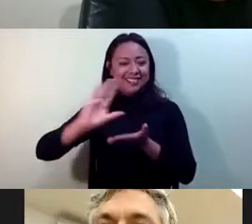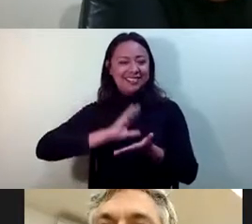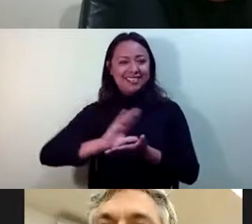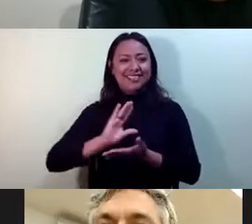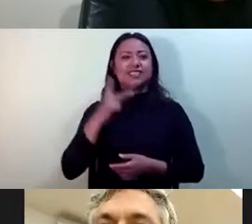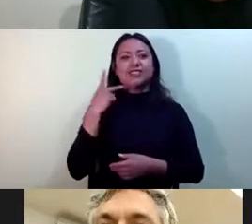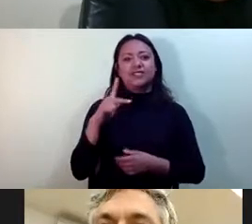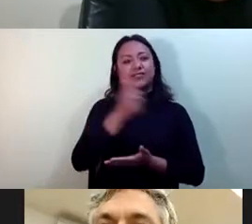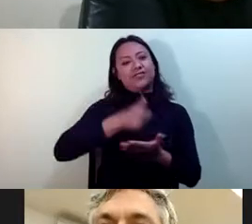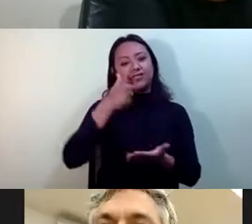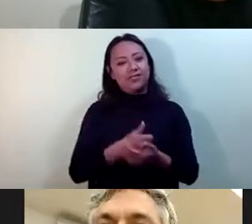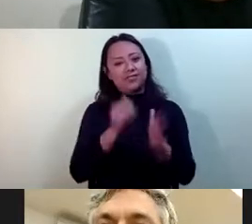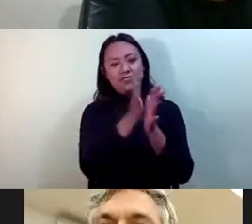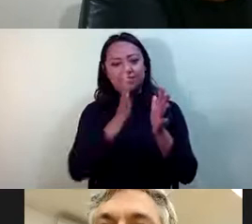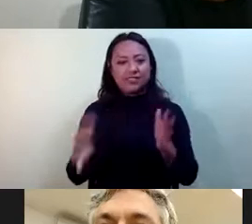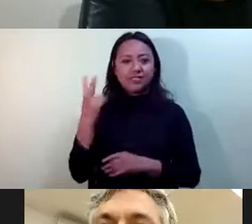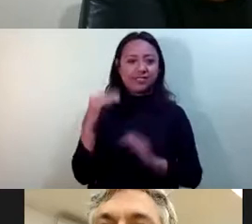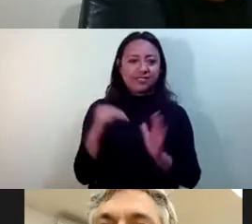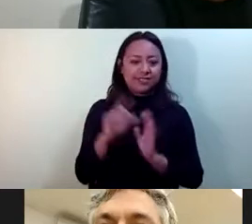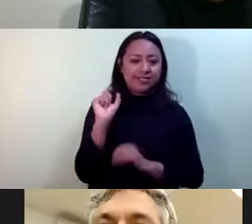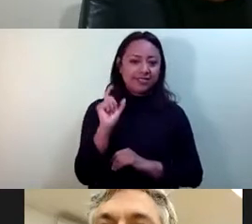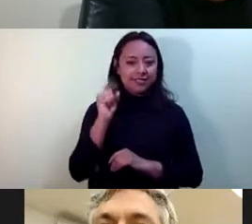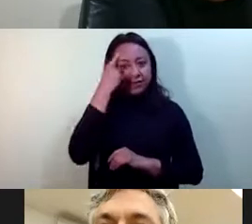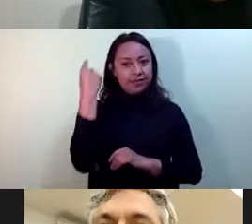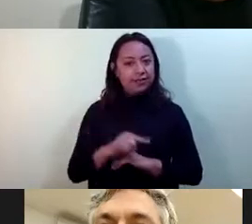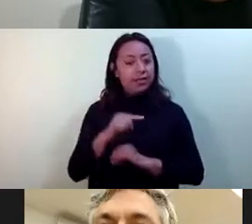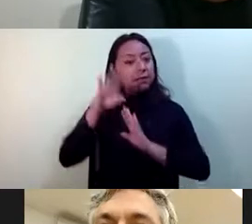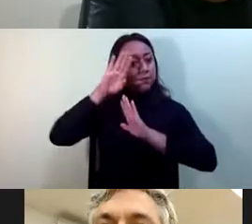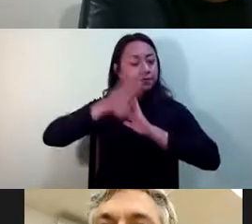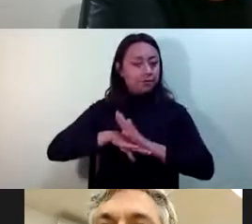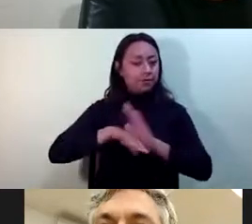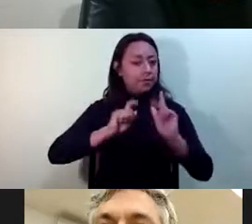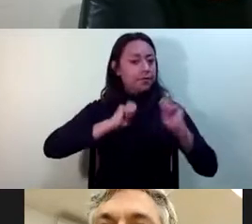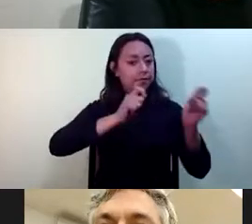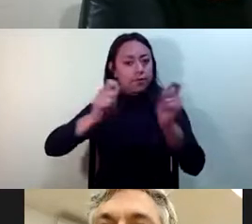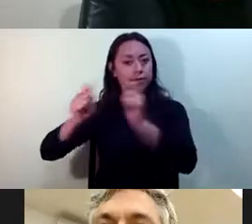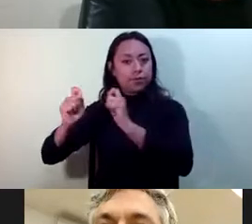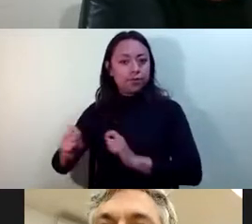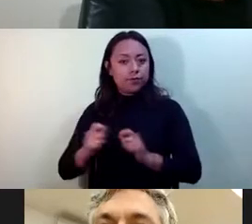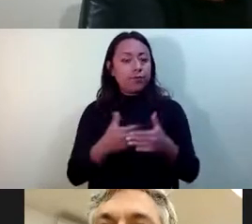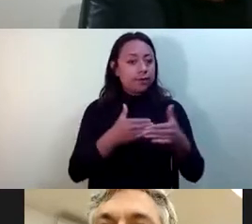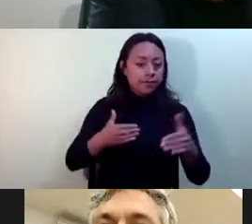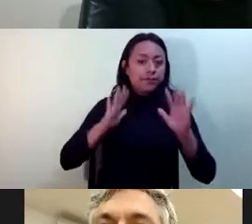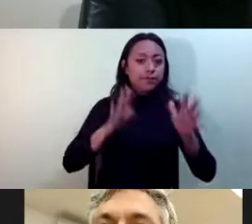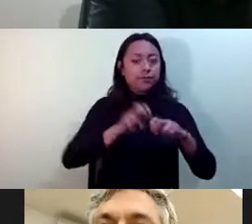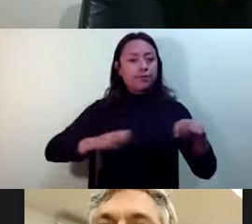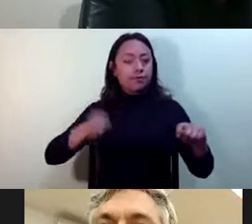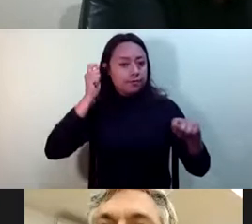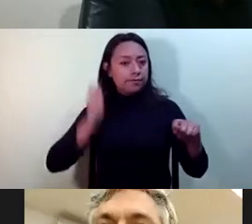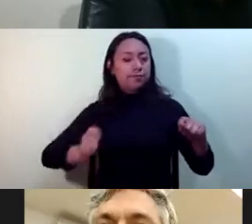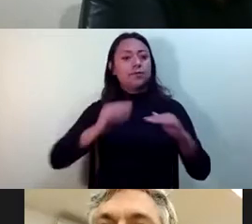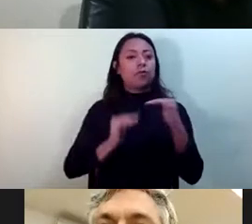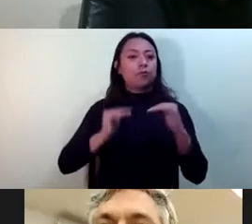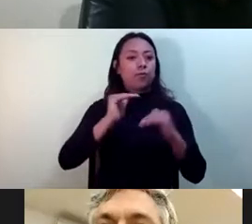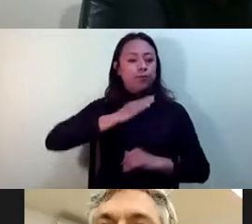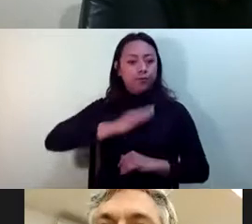del ejercicio fiscal 2020 a efecto de disminuir las asignaciones previstas al Tribunal Superior de Justicia, el